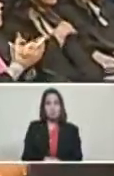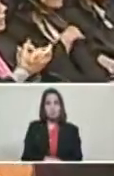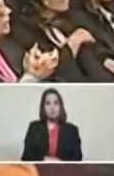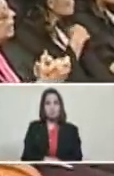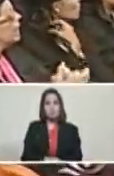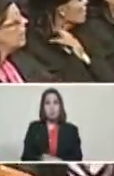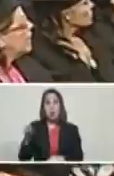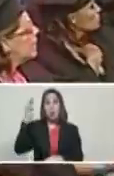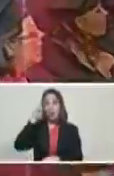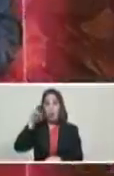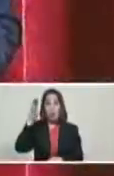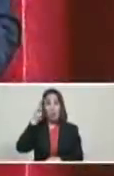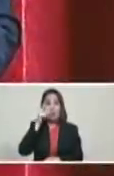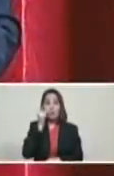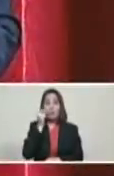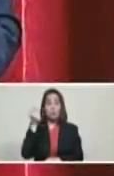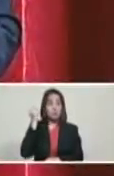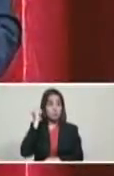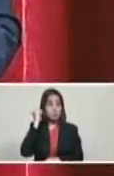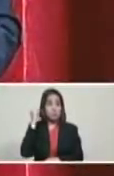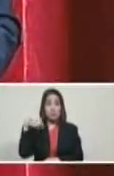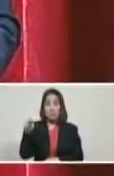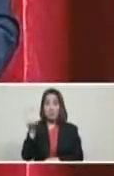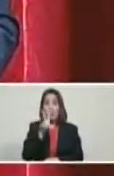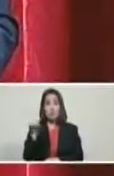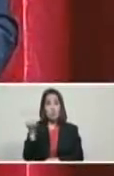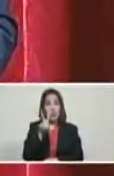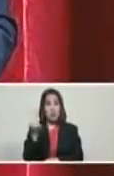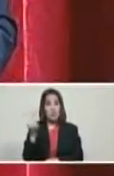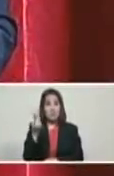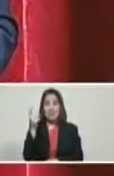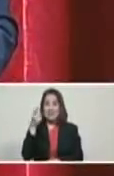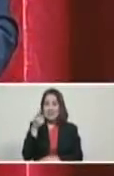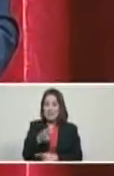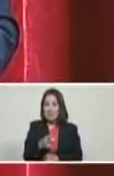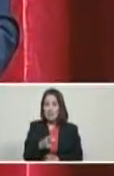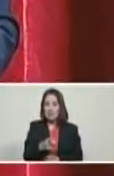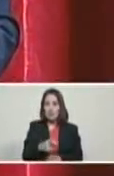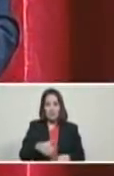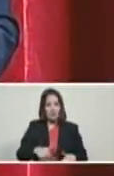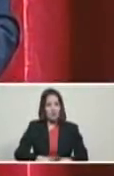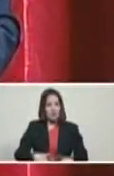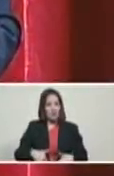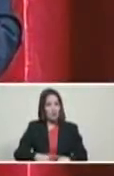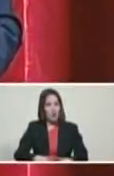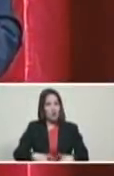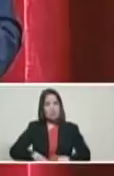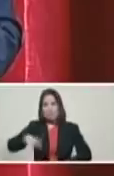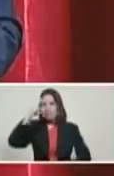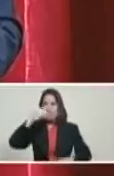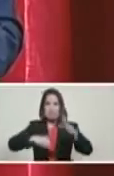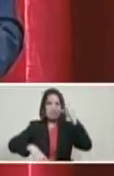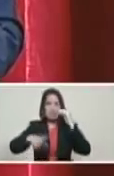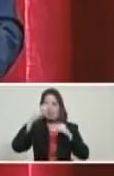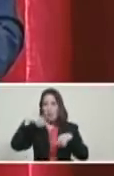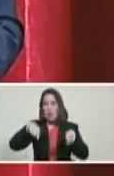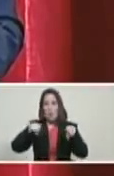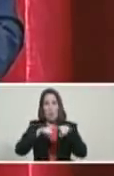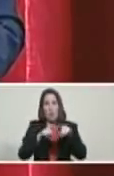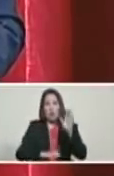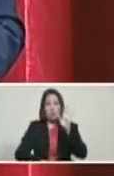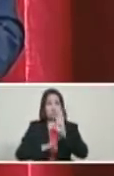Los maestros y maestras de Venezuela tienen que forjarse como los mejores